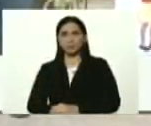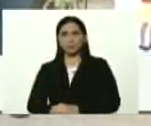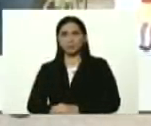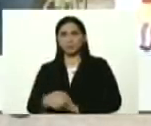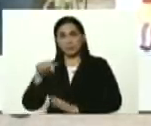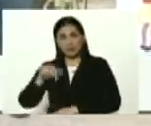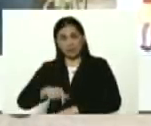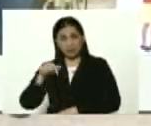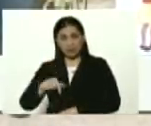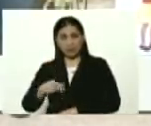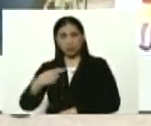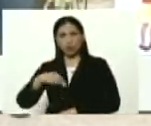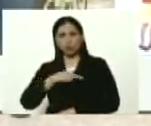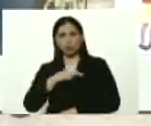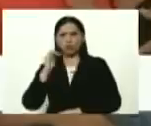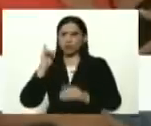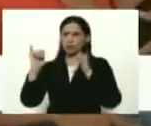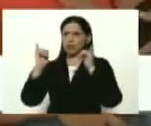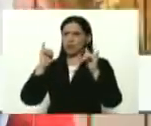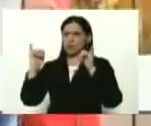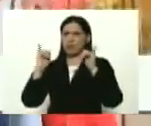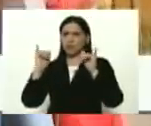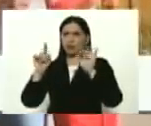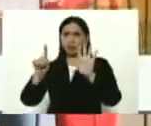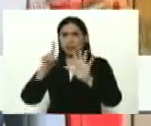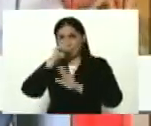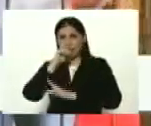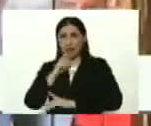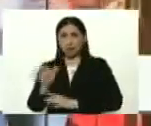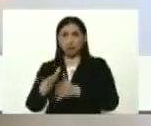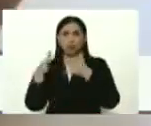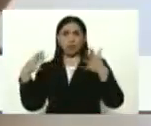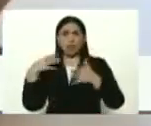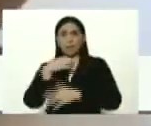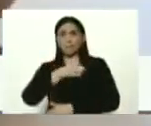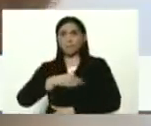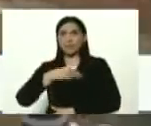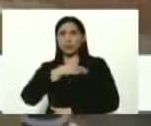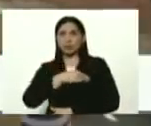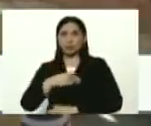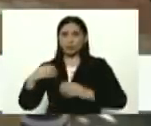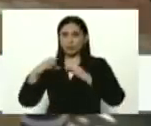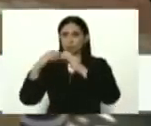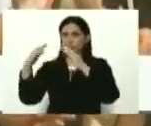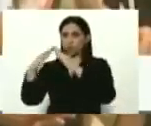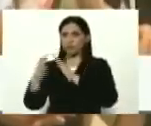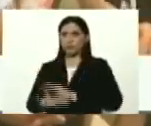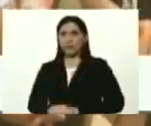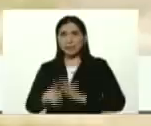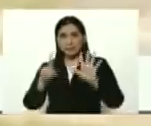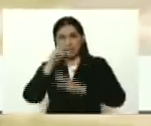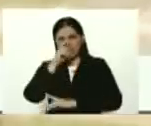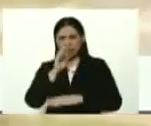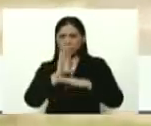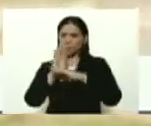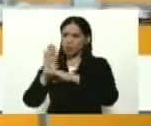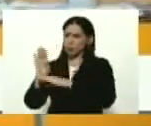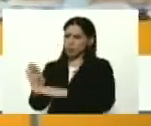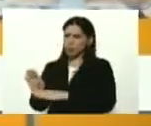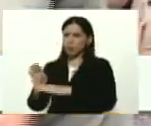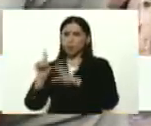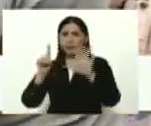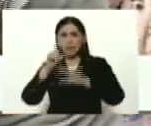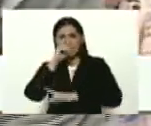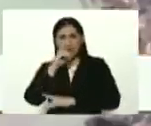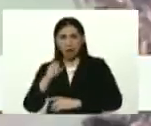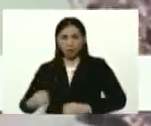desde acá estamos celebrando los 6 años de la gran misión Hogares de la Patria. 6 años protegidos, 6 años llenos de